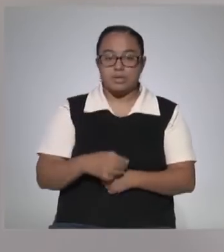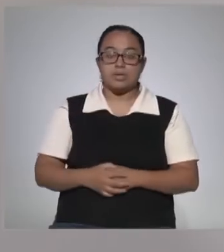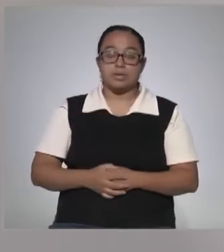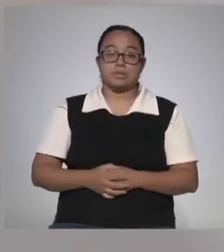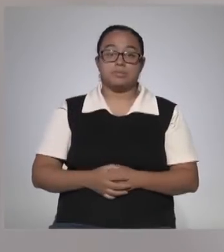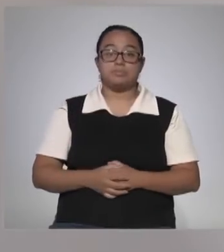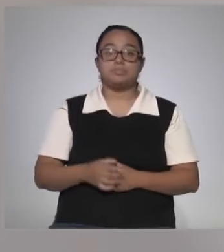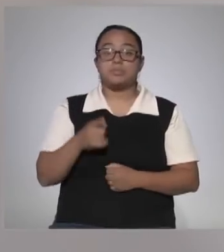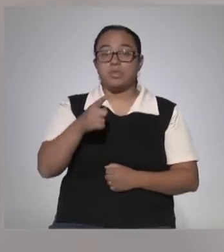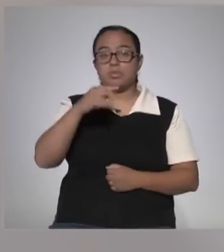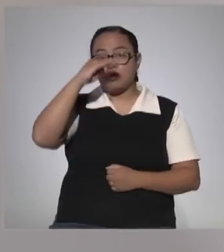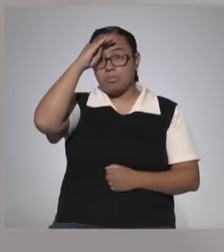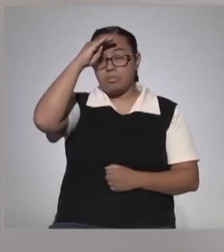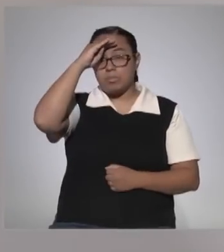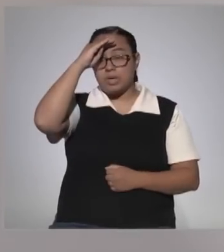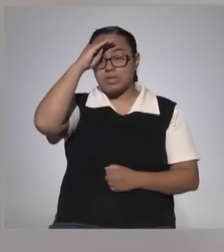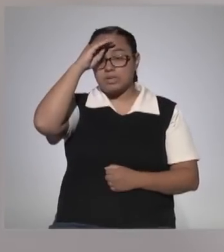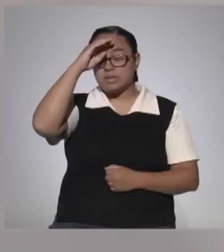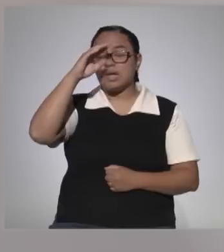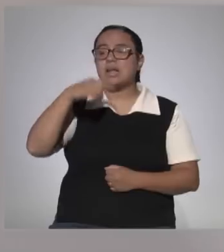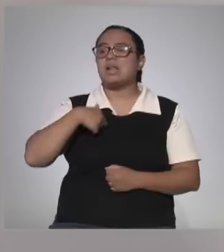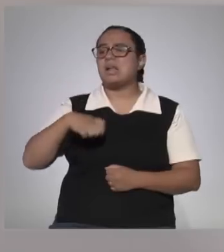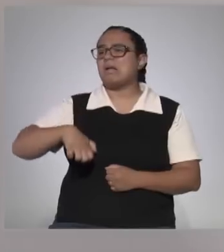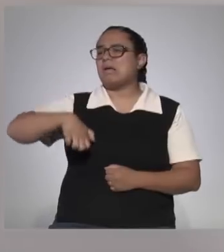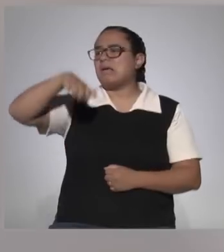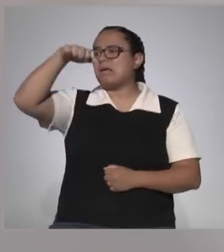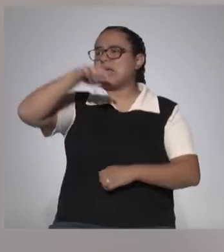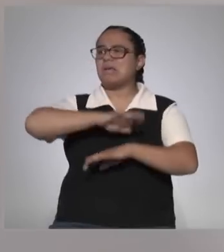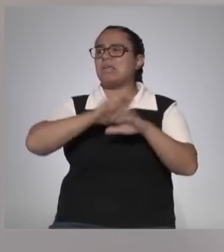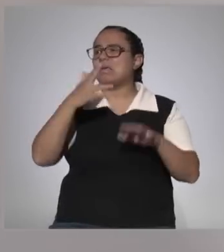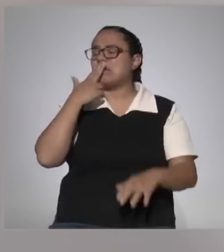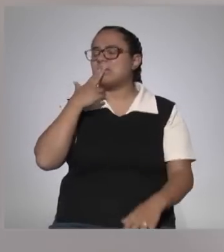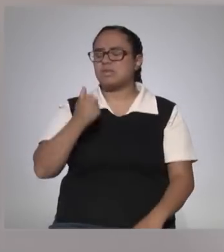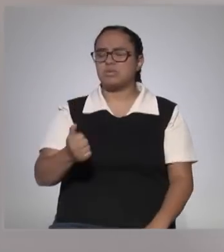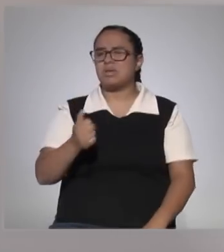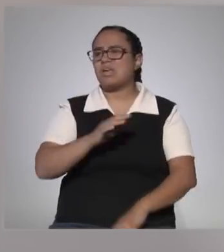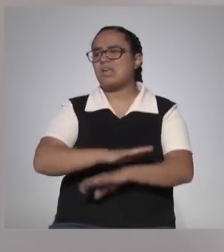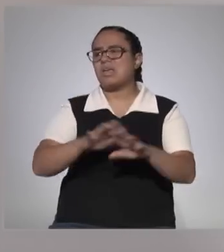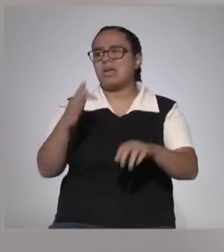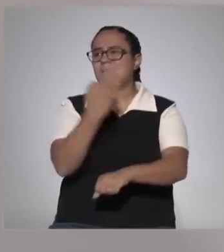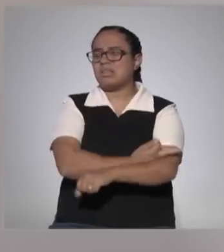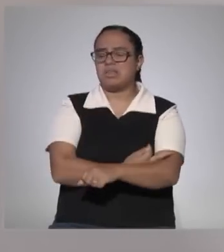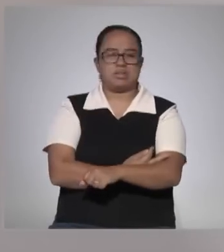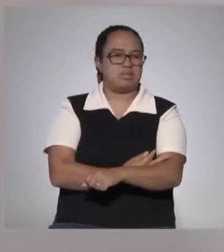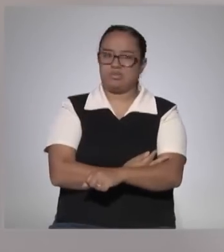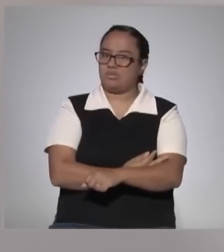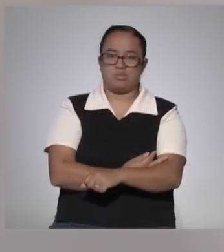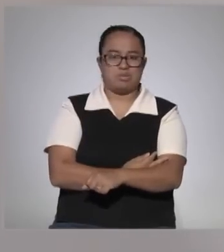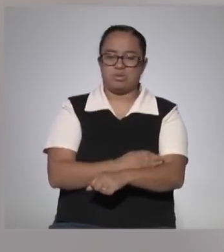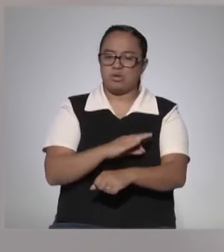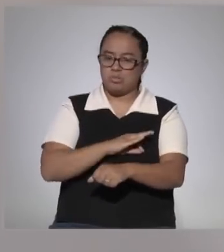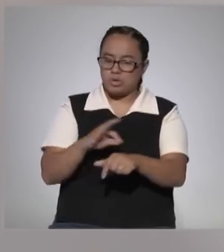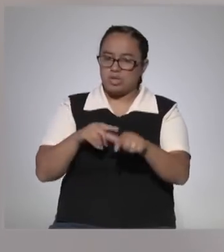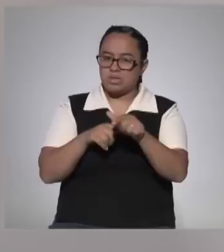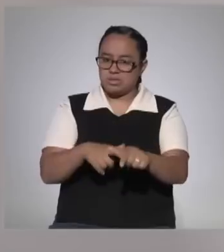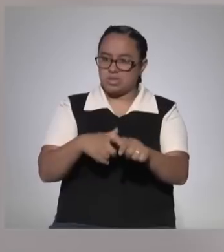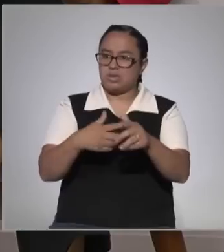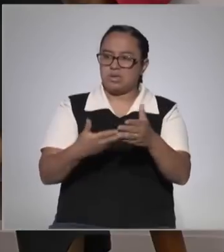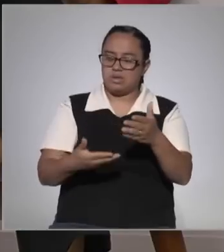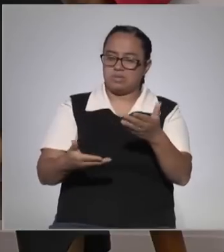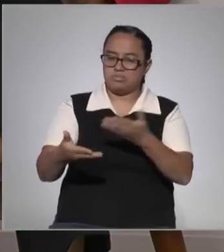tarde para seguirnos capacitando o compartir. En el caso de las